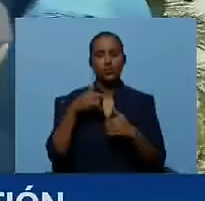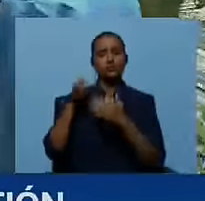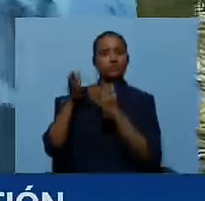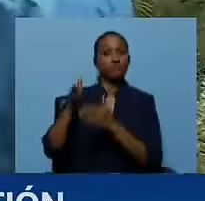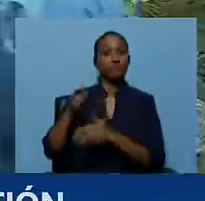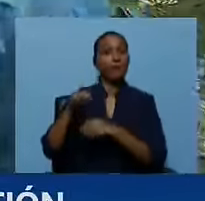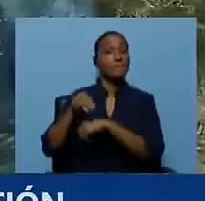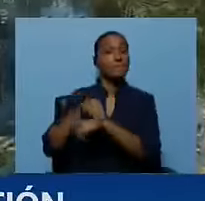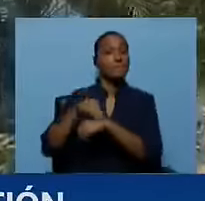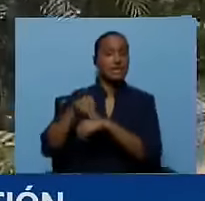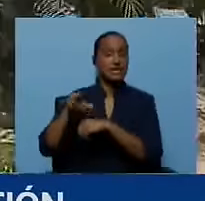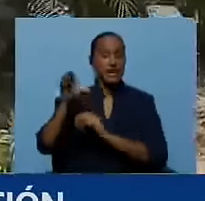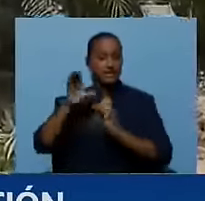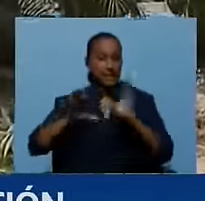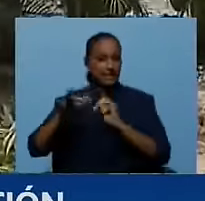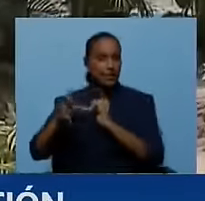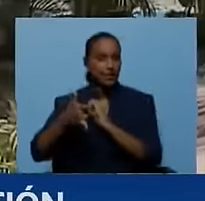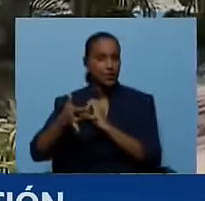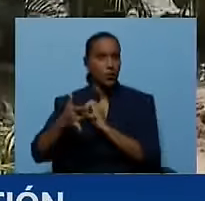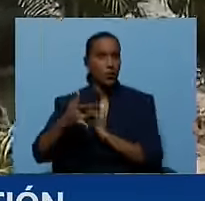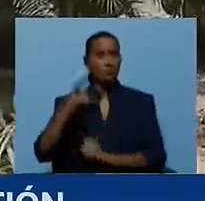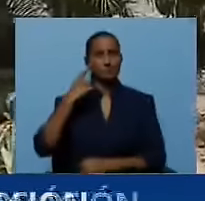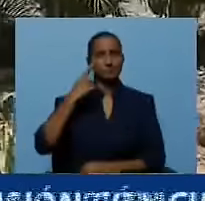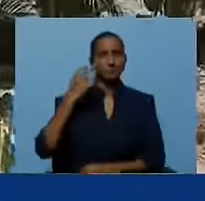futuro. Aquí está